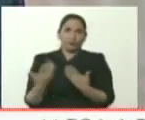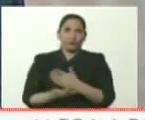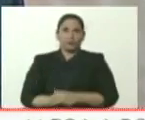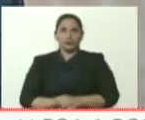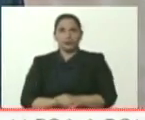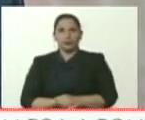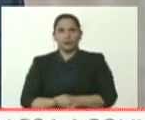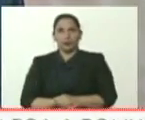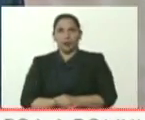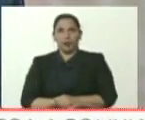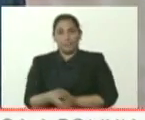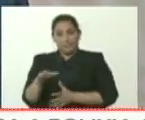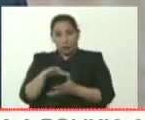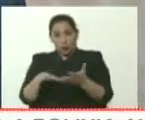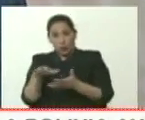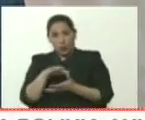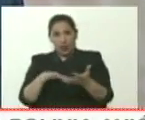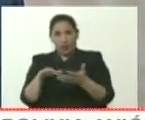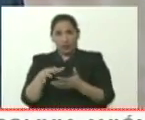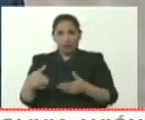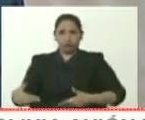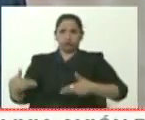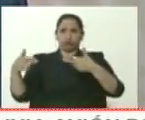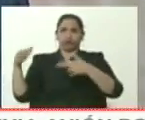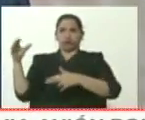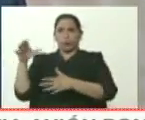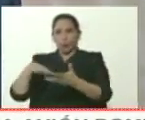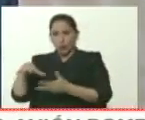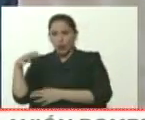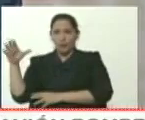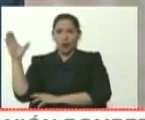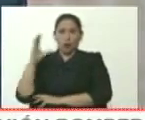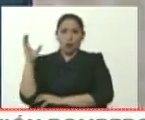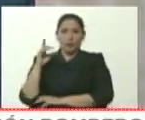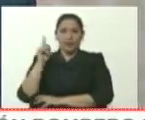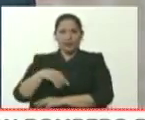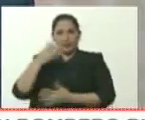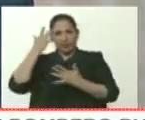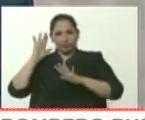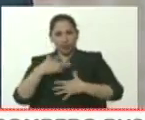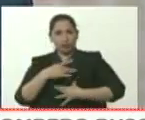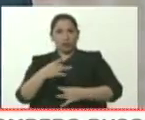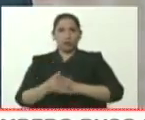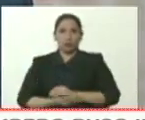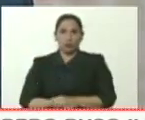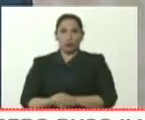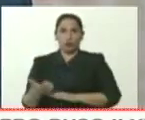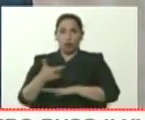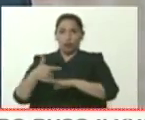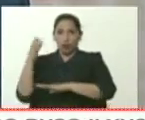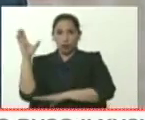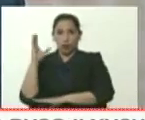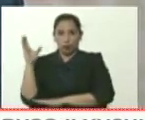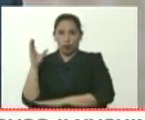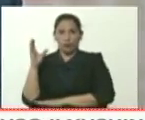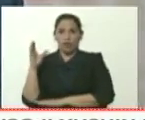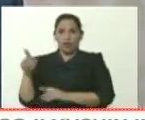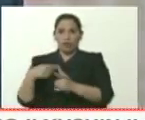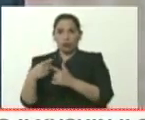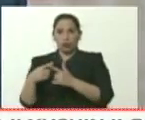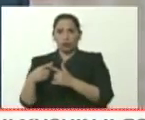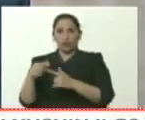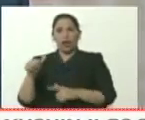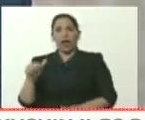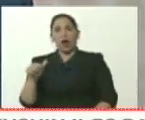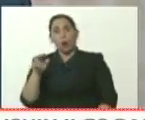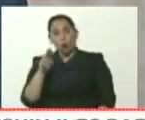el conflicto en los países fronterizos, el conflicto colombiano, sino de las intenciones del gobierno de Colombia de entonces, de Álvaro Uribe